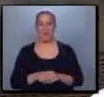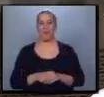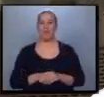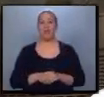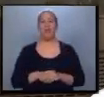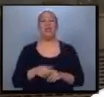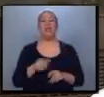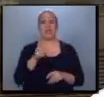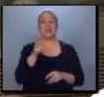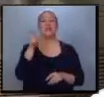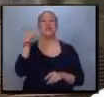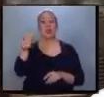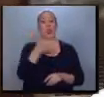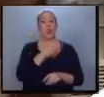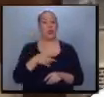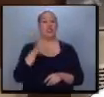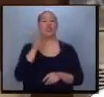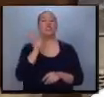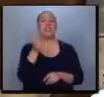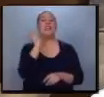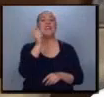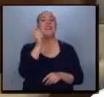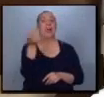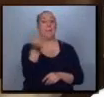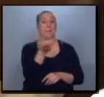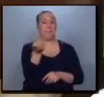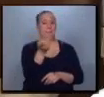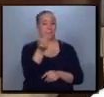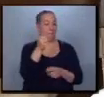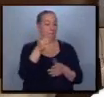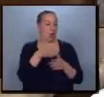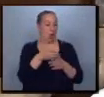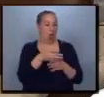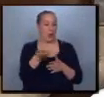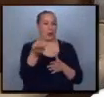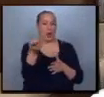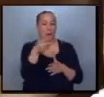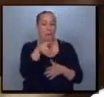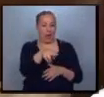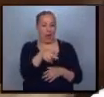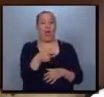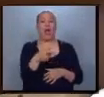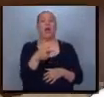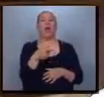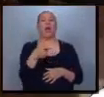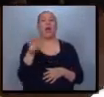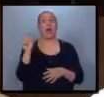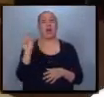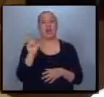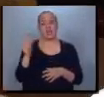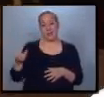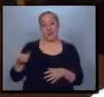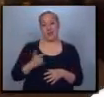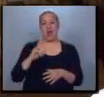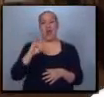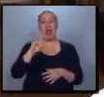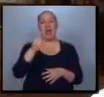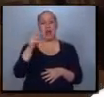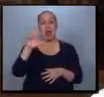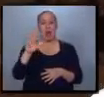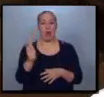Ellos saben muy bien quiénes son, están filmados. Y de hecho hasta nos decía recién Laura, que Laura